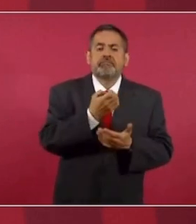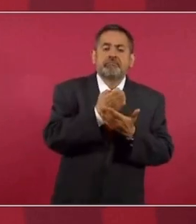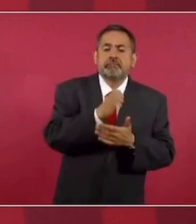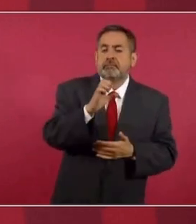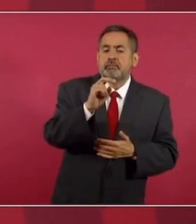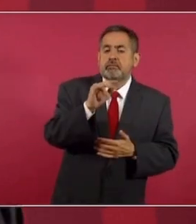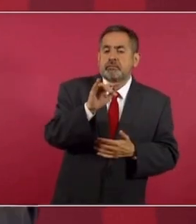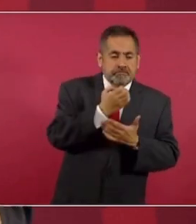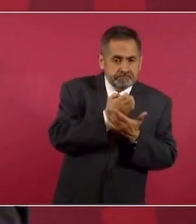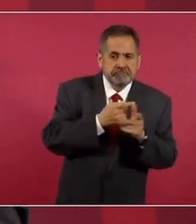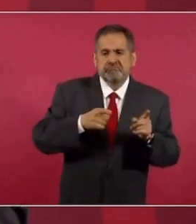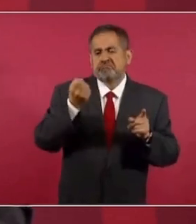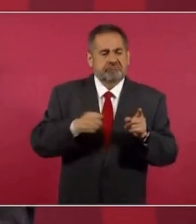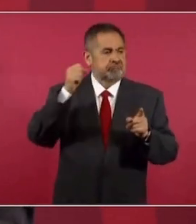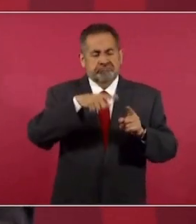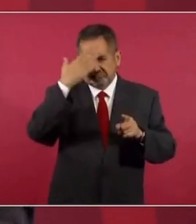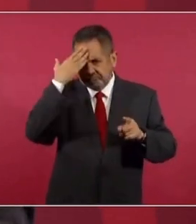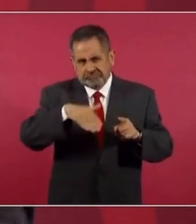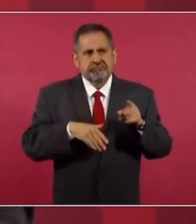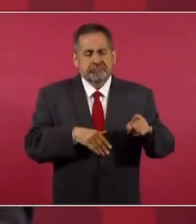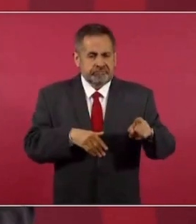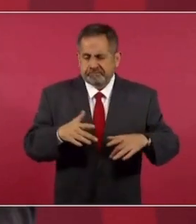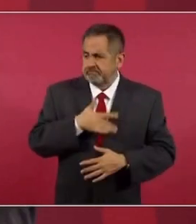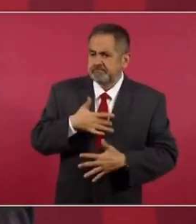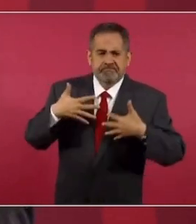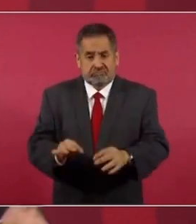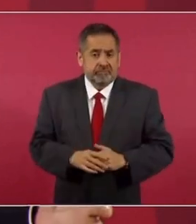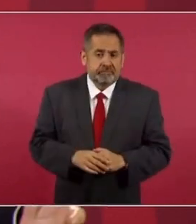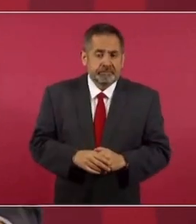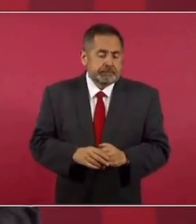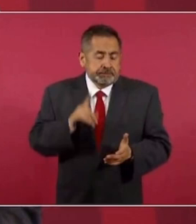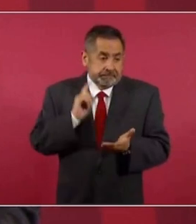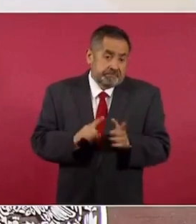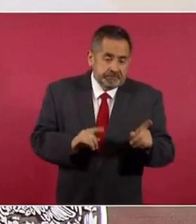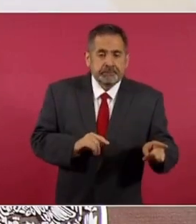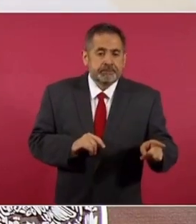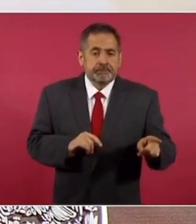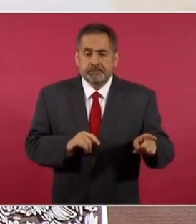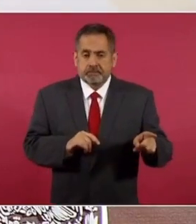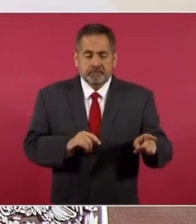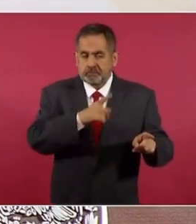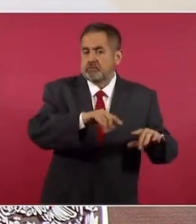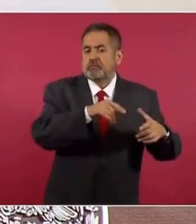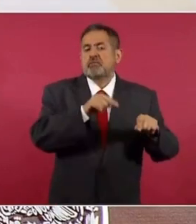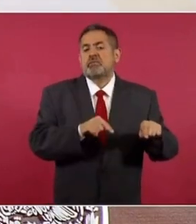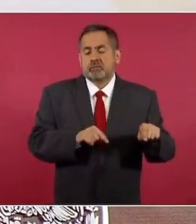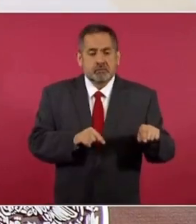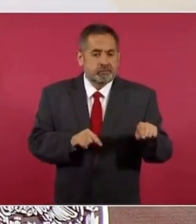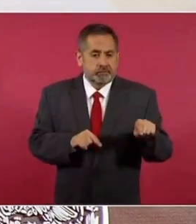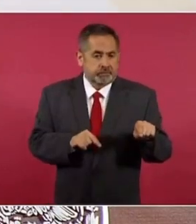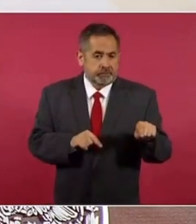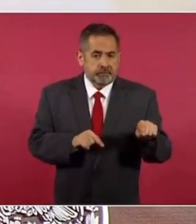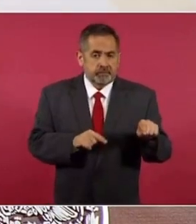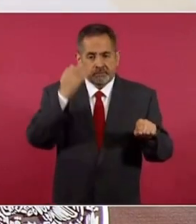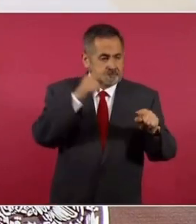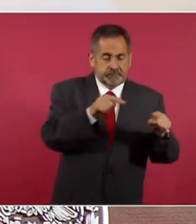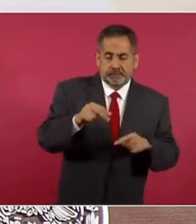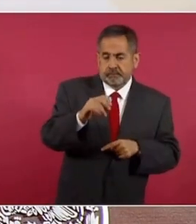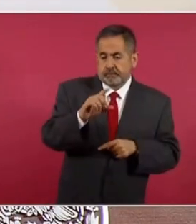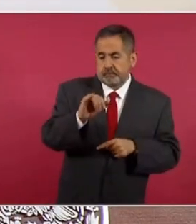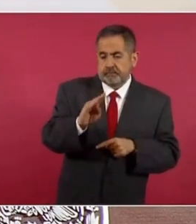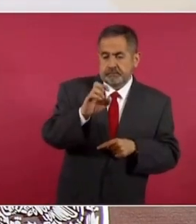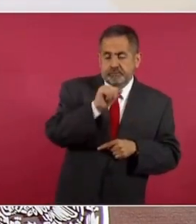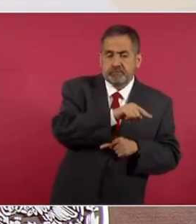economistas con más sensibilidad social. Creo que de los únicos que en el periodo neoliberal se